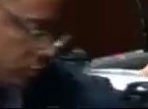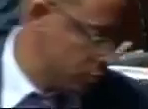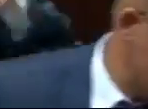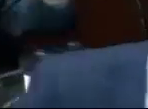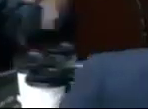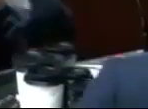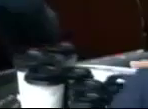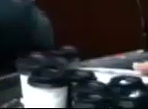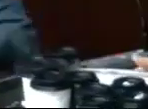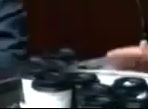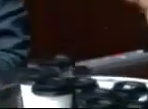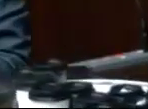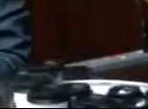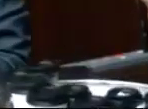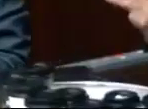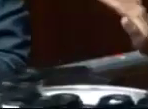Laborando.